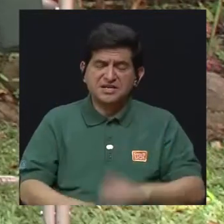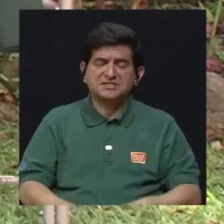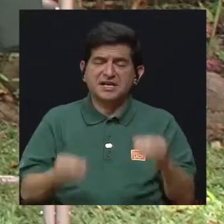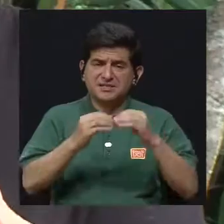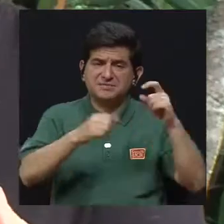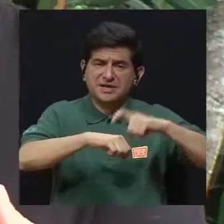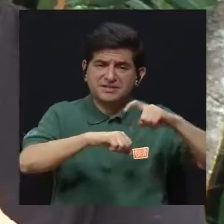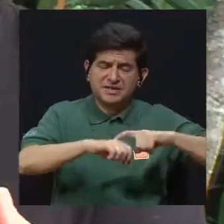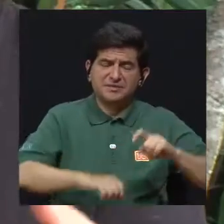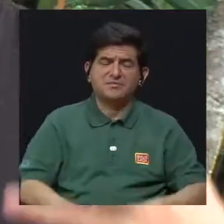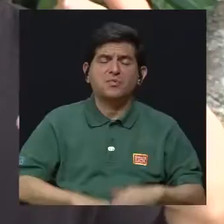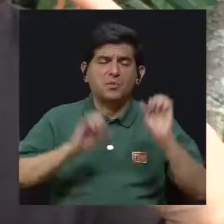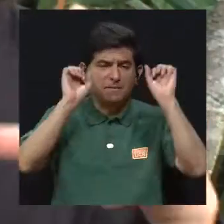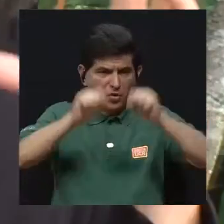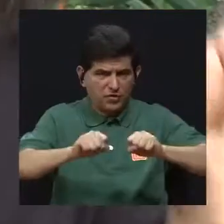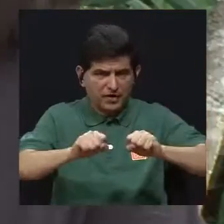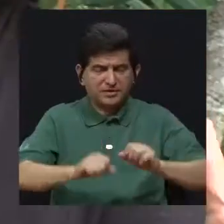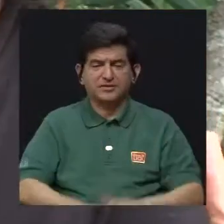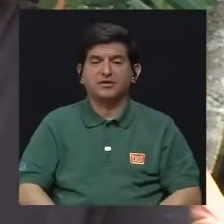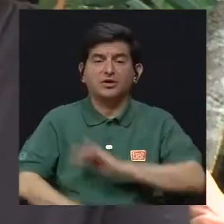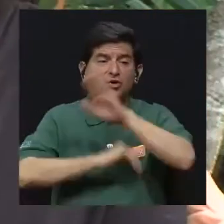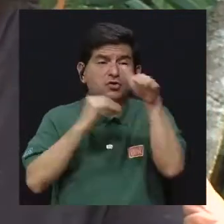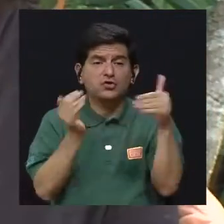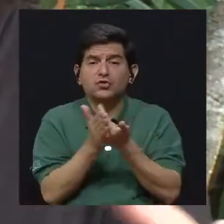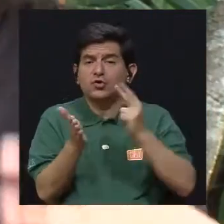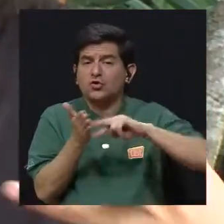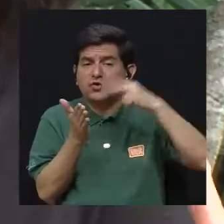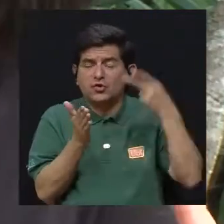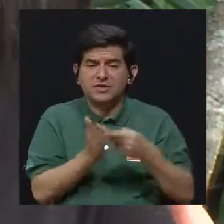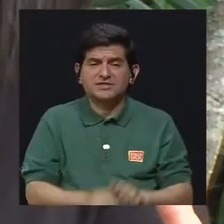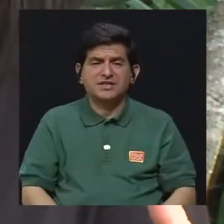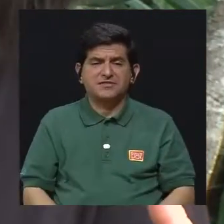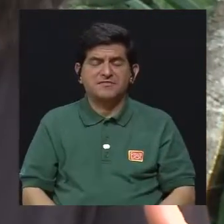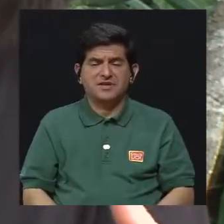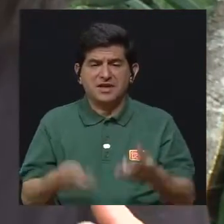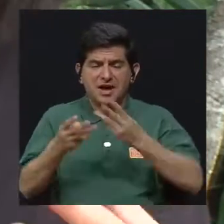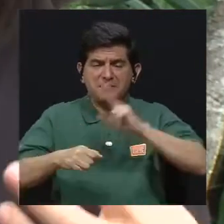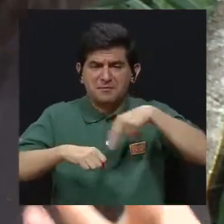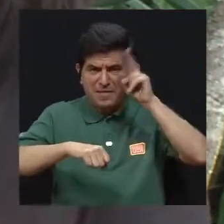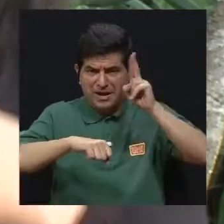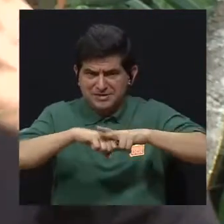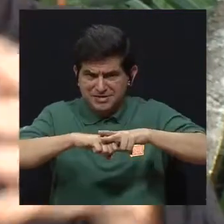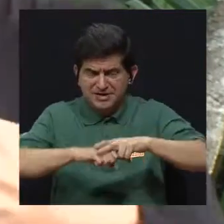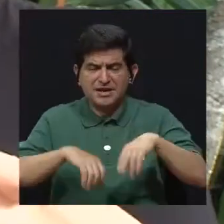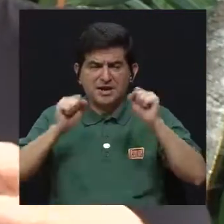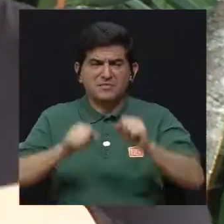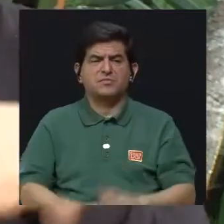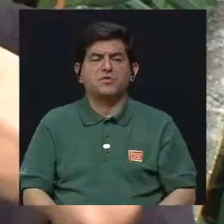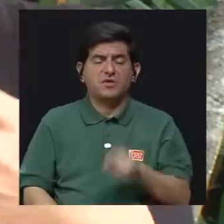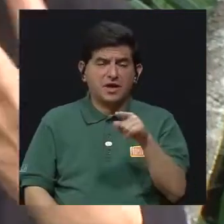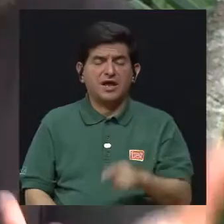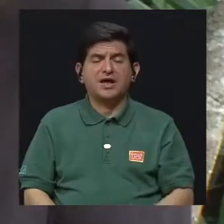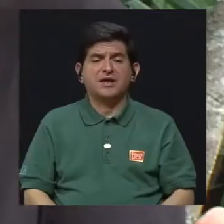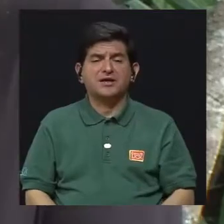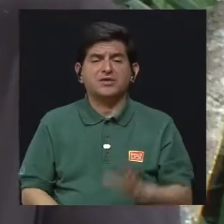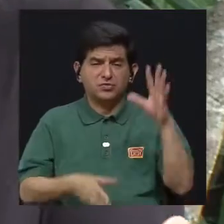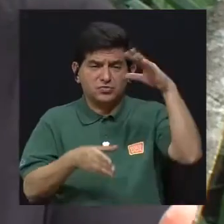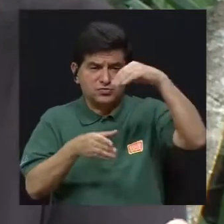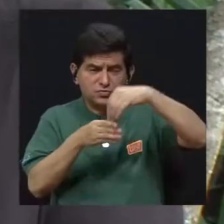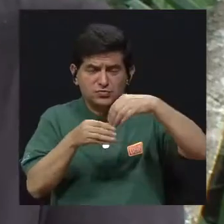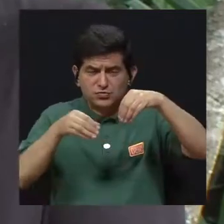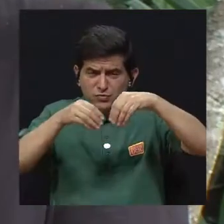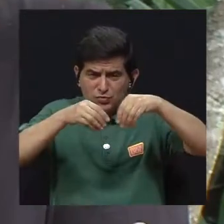más tiempo. Todo lo que es los residuos orgánicos se pueden regenerar para devolverle